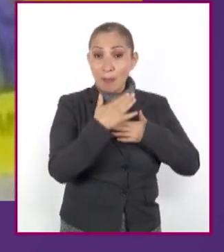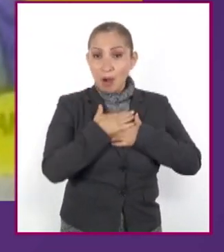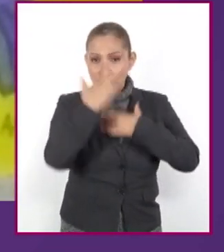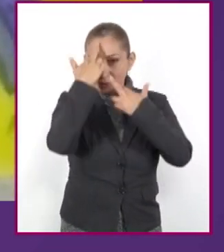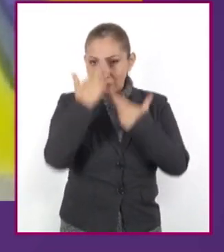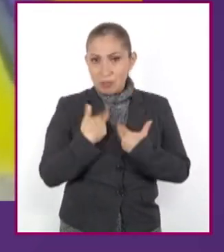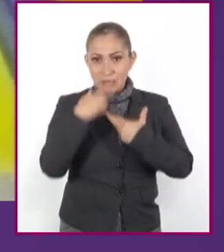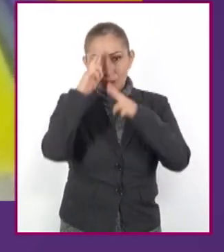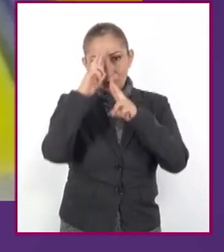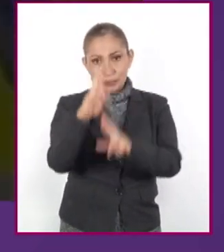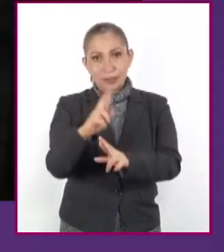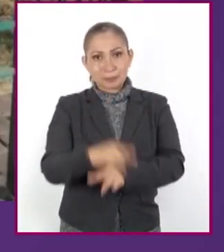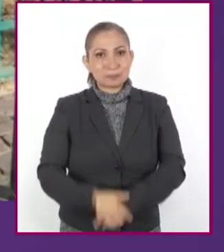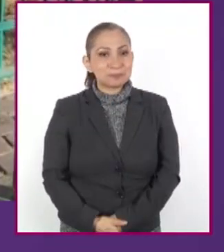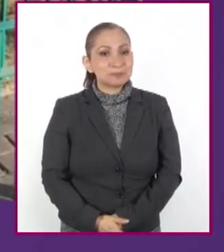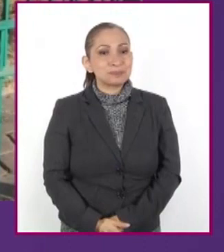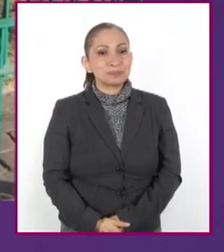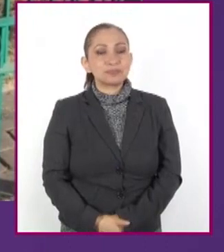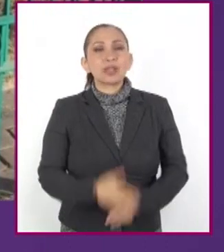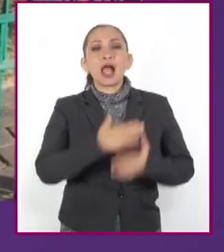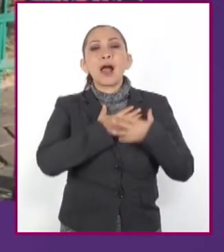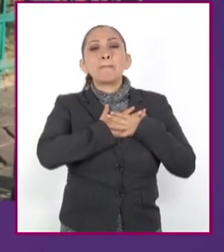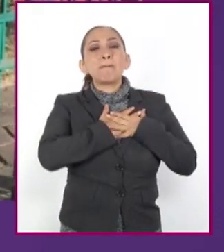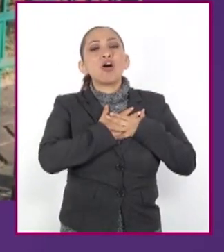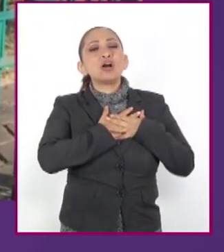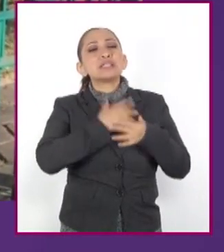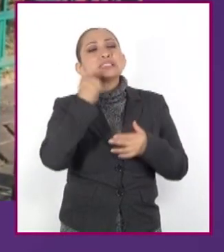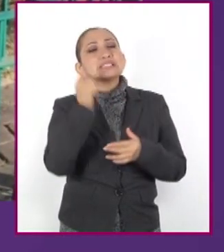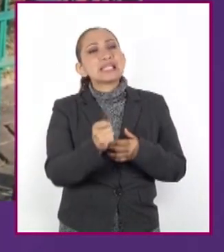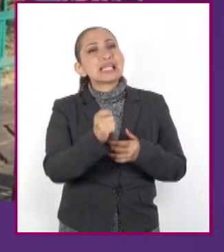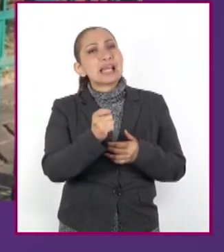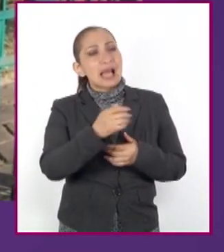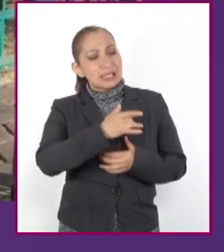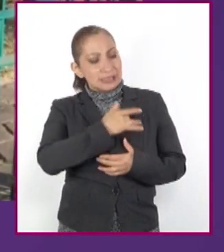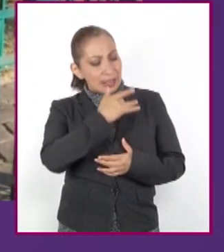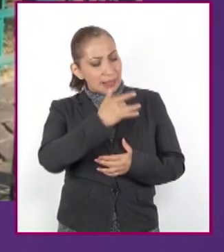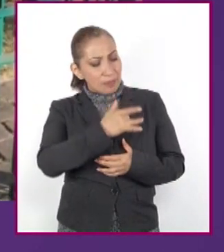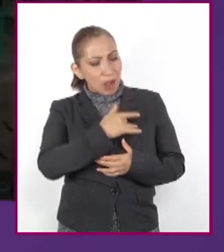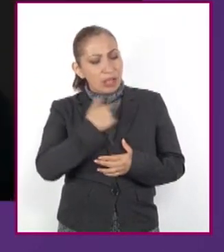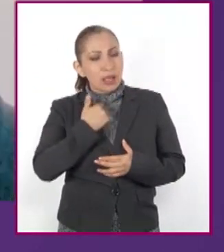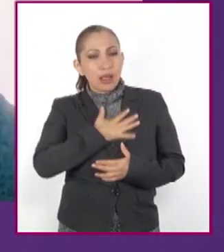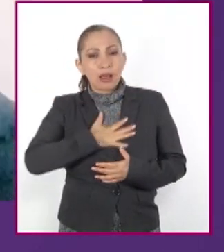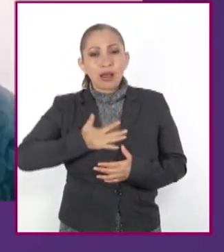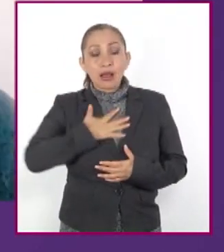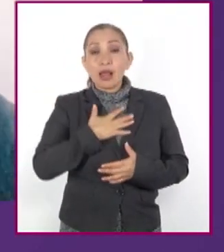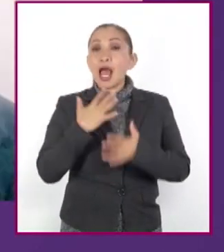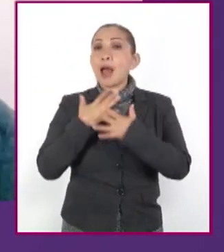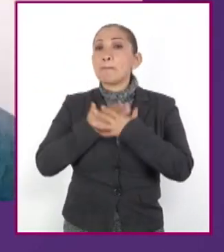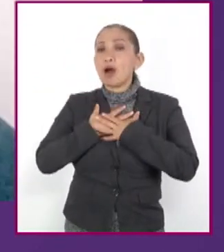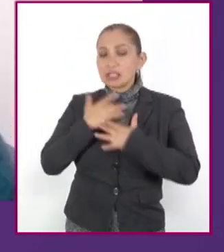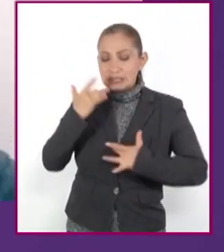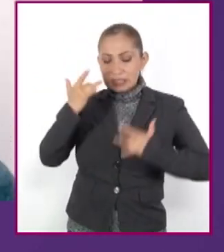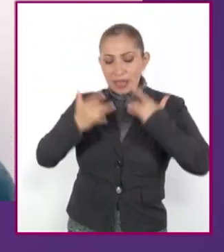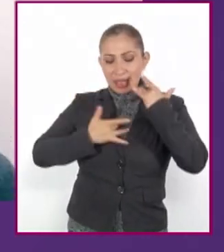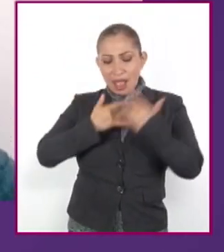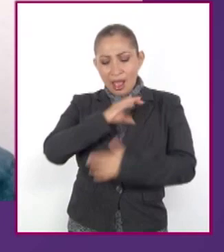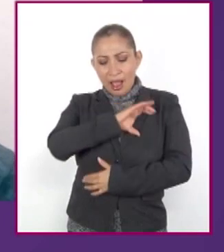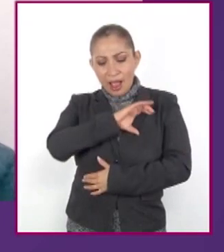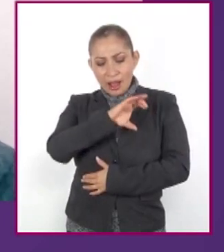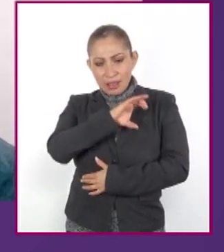respetado. El amor es un sentimiento y pasión. El amor es una sensación de